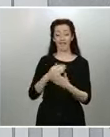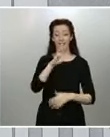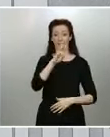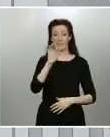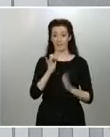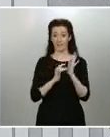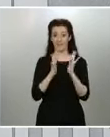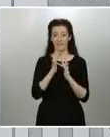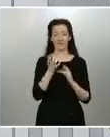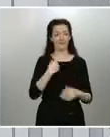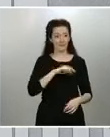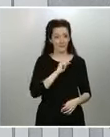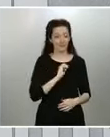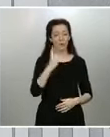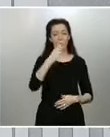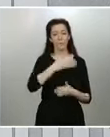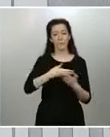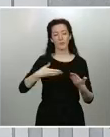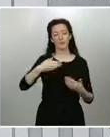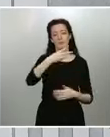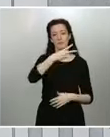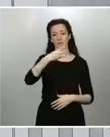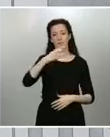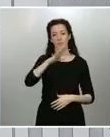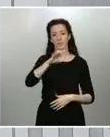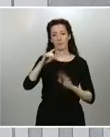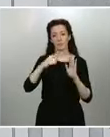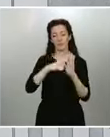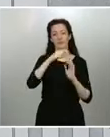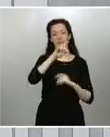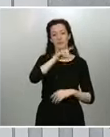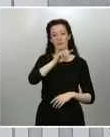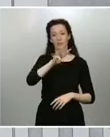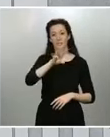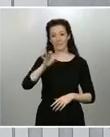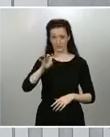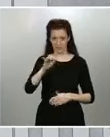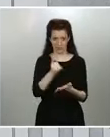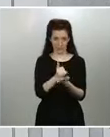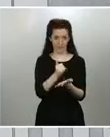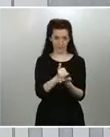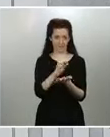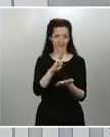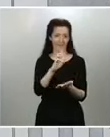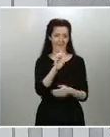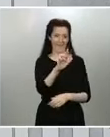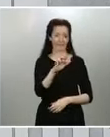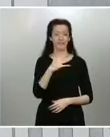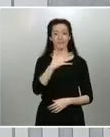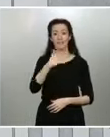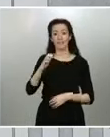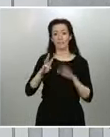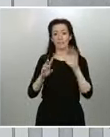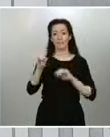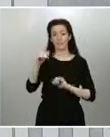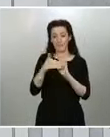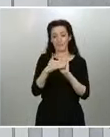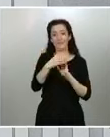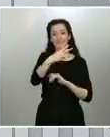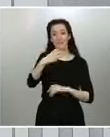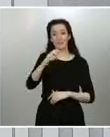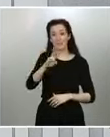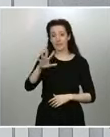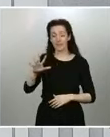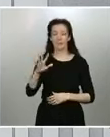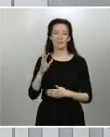351 mil 130 pruebas diagnósticas de pcr mil 581 mil 325 test de anticuerpos según